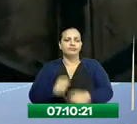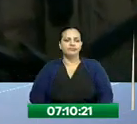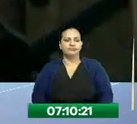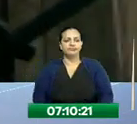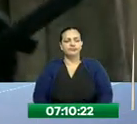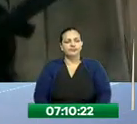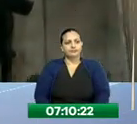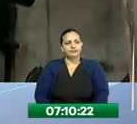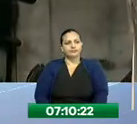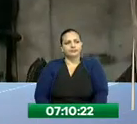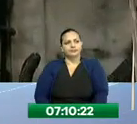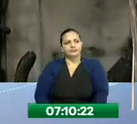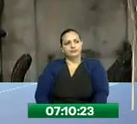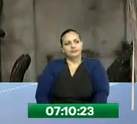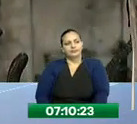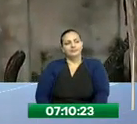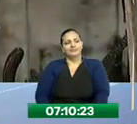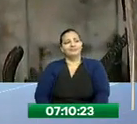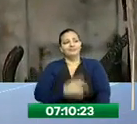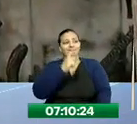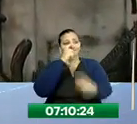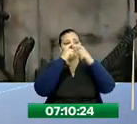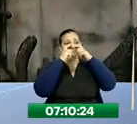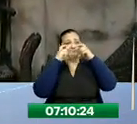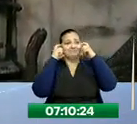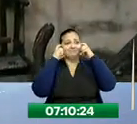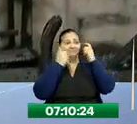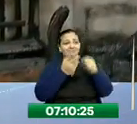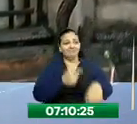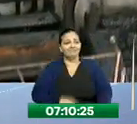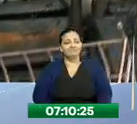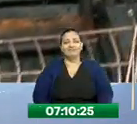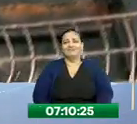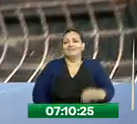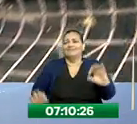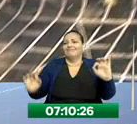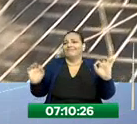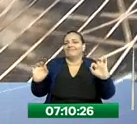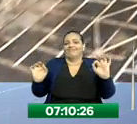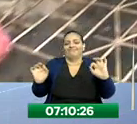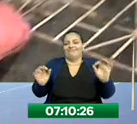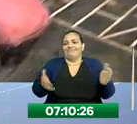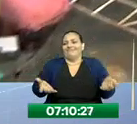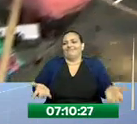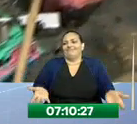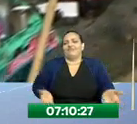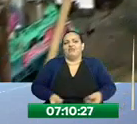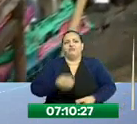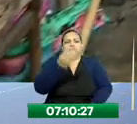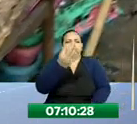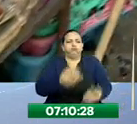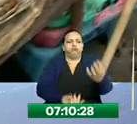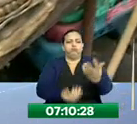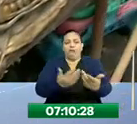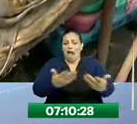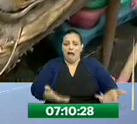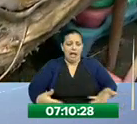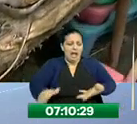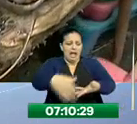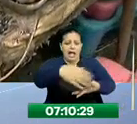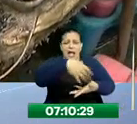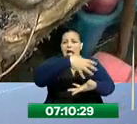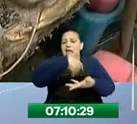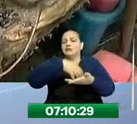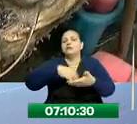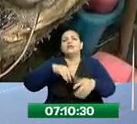una mascarilla tuvieron. No, no hay nada, no hay nada. Cuando las llamas ya abrazaron, ya fue demasiado tarde.